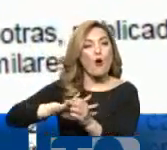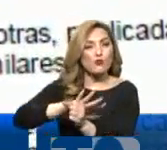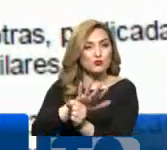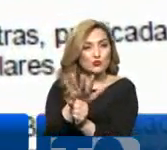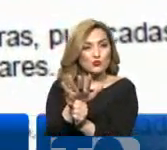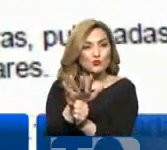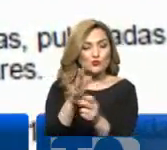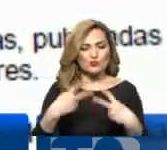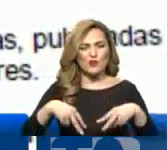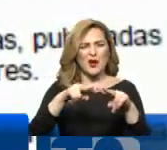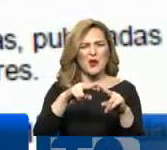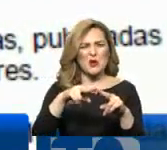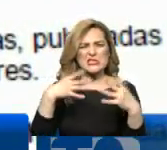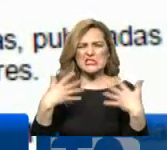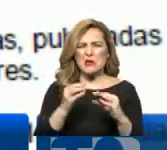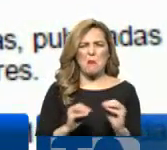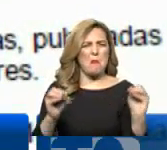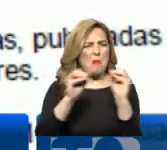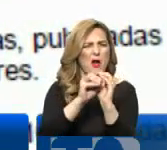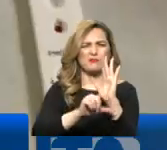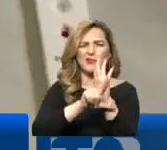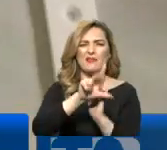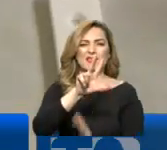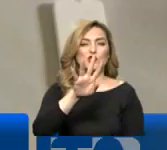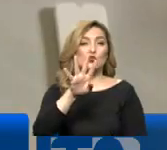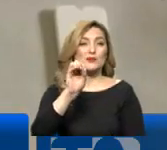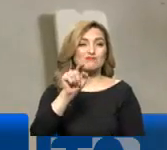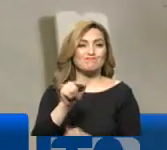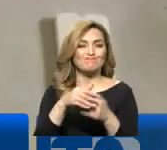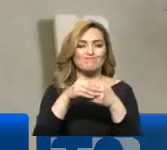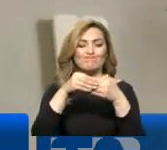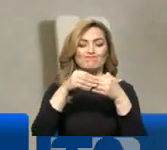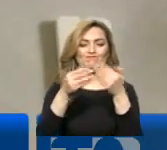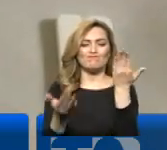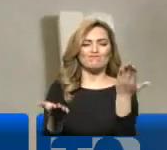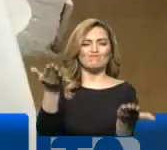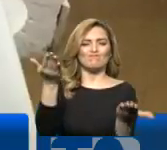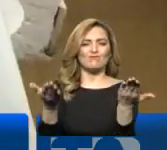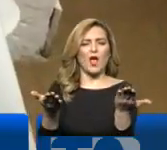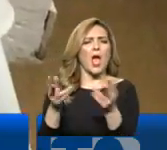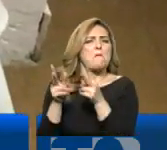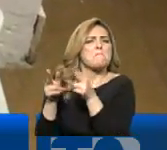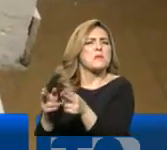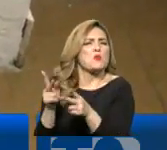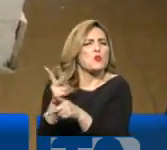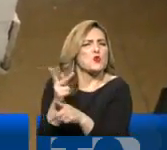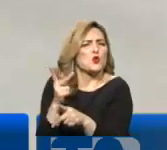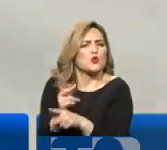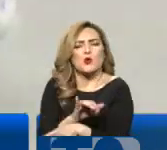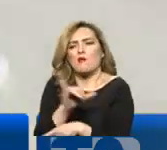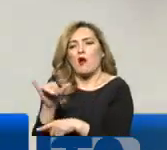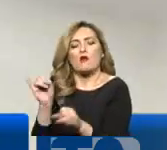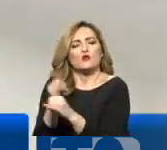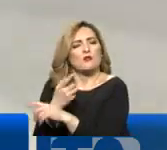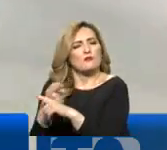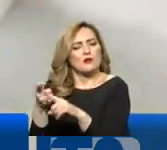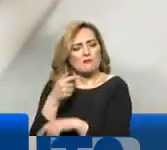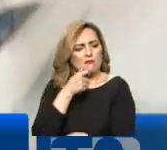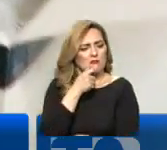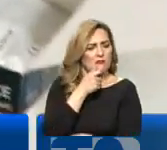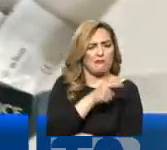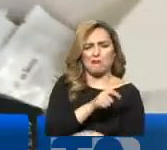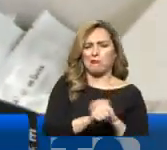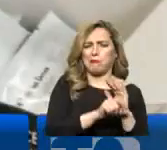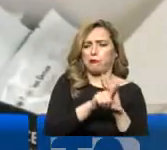no justificada de $345.000, en comparación a compras de los mismos productos realizadas por otras entidades.